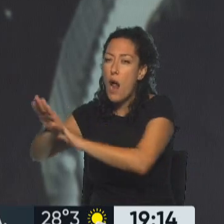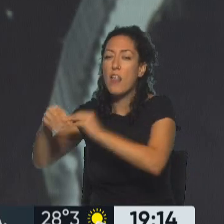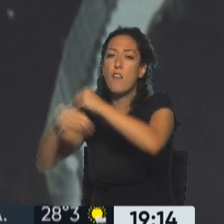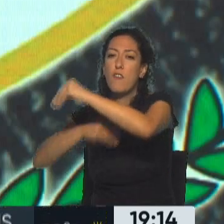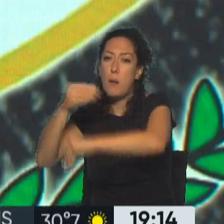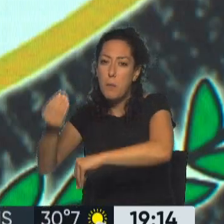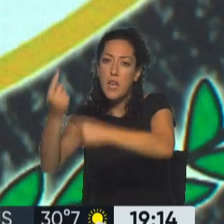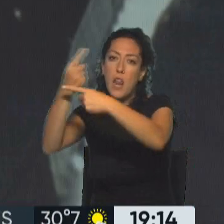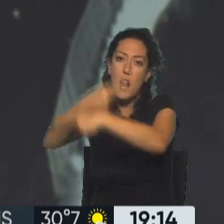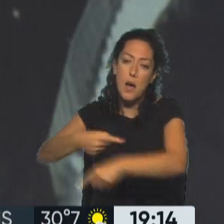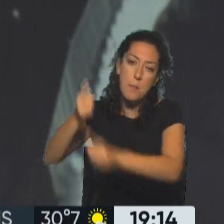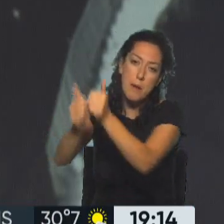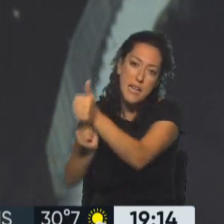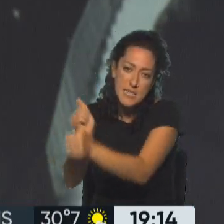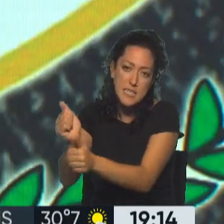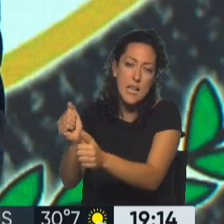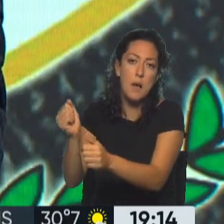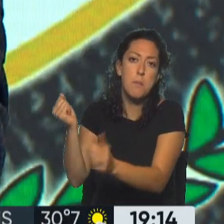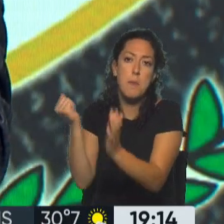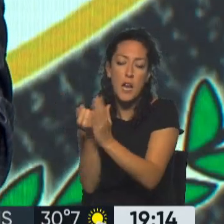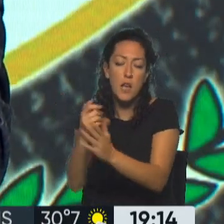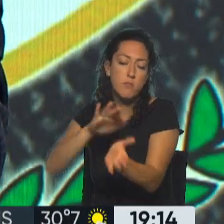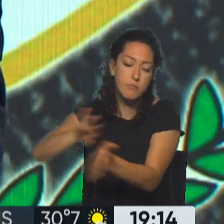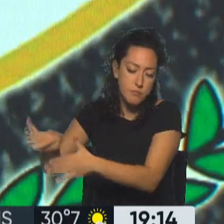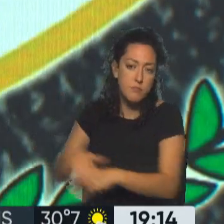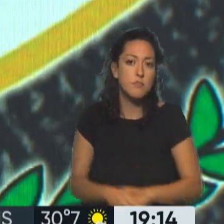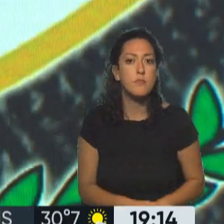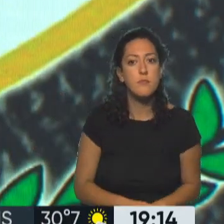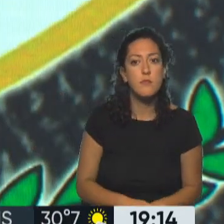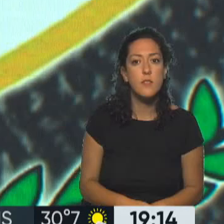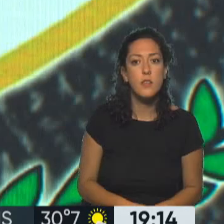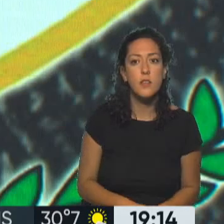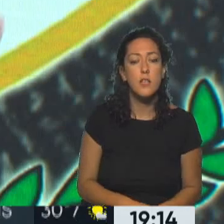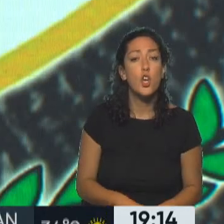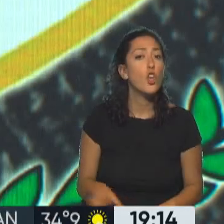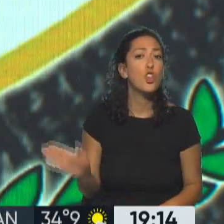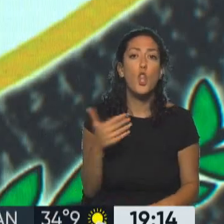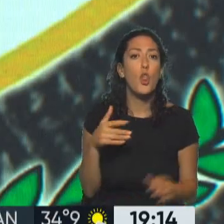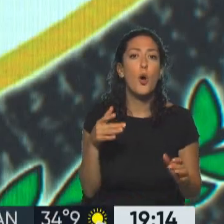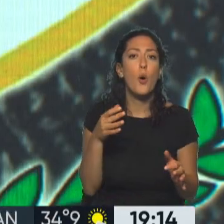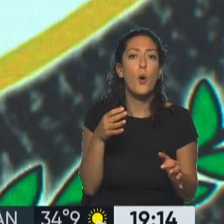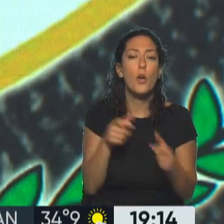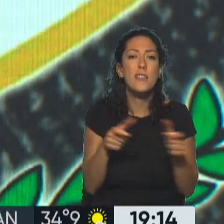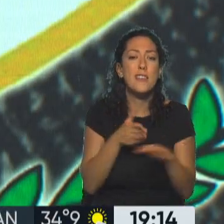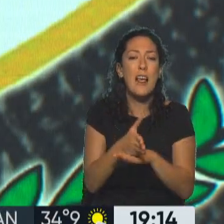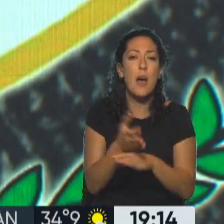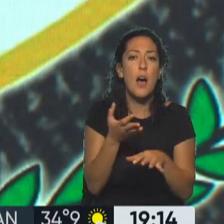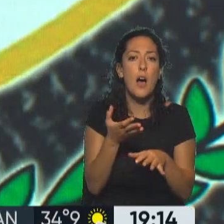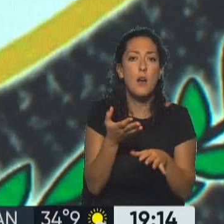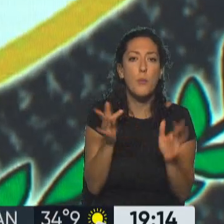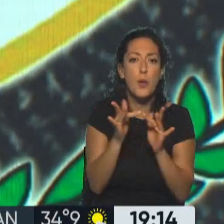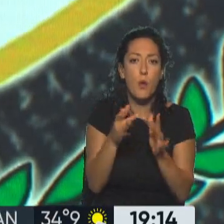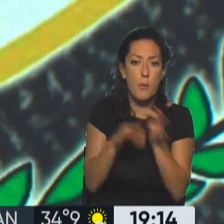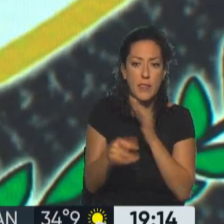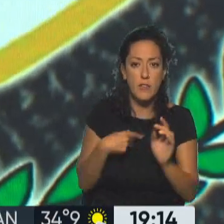familiares, después lo charlamos eso. Empresas, sponsors. Después lo charlamos. Listo. Todo era online. Online. Online. Online, es decir, no iba yo